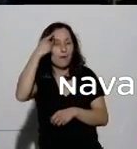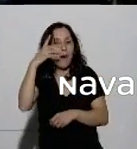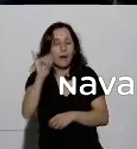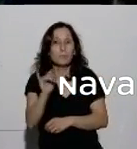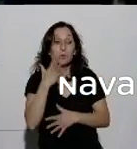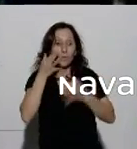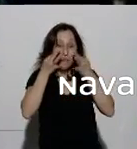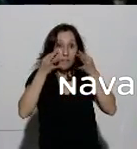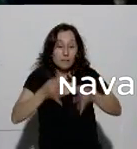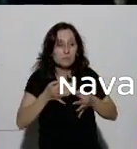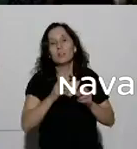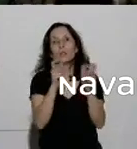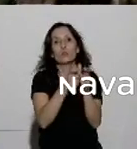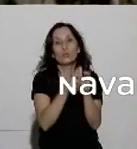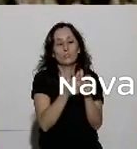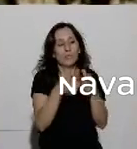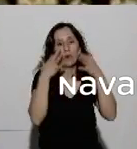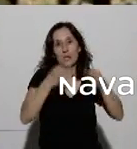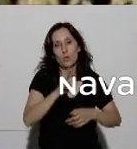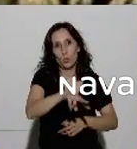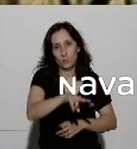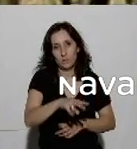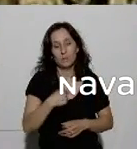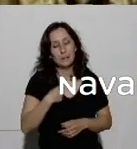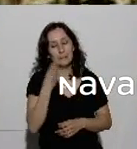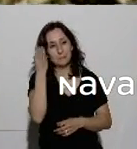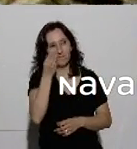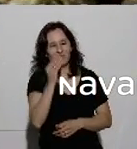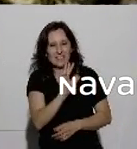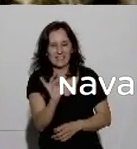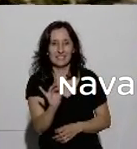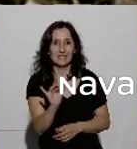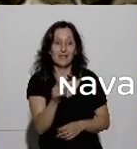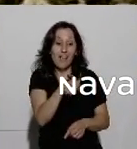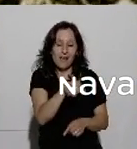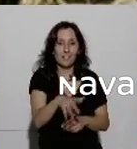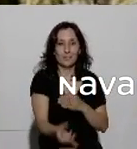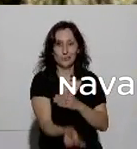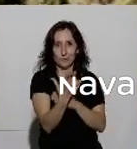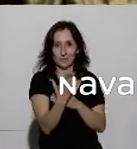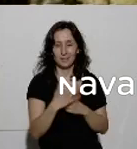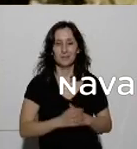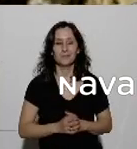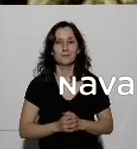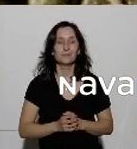que físicamente no llegó a ver. Yo la verdad quiero creer que sí y que todo se origina aquí.